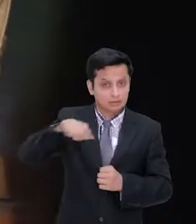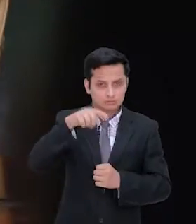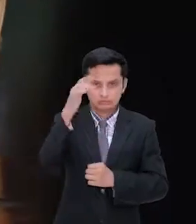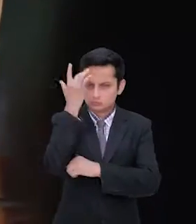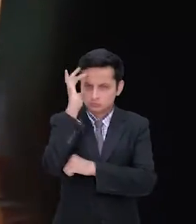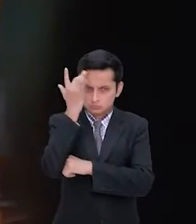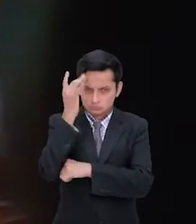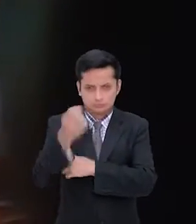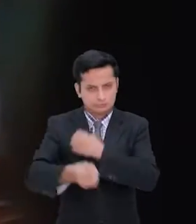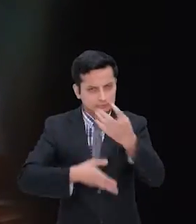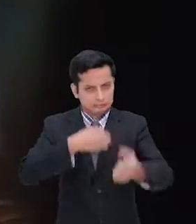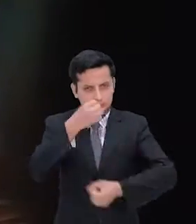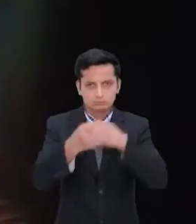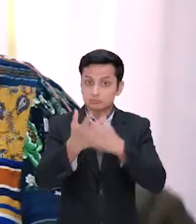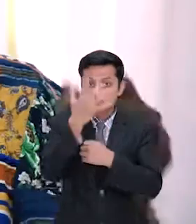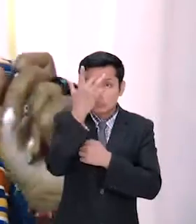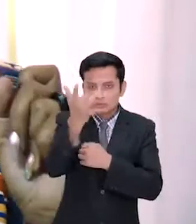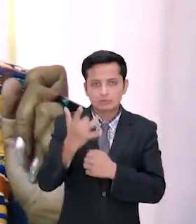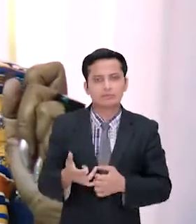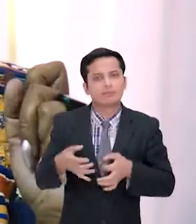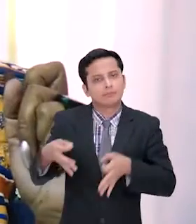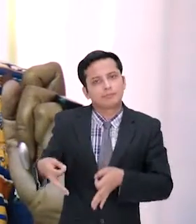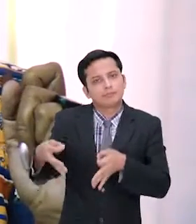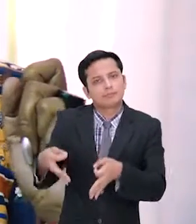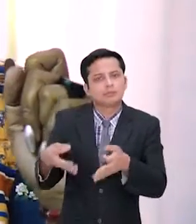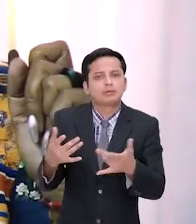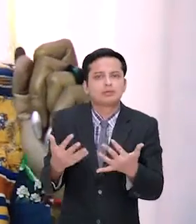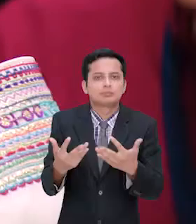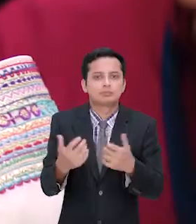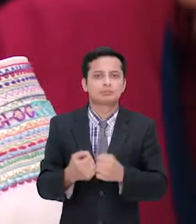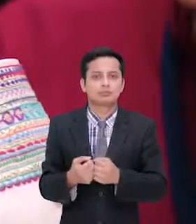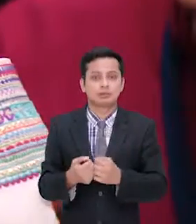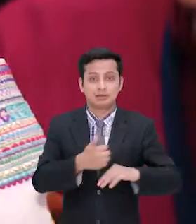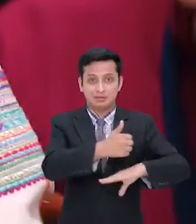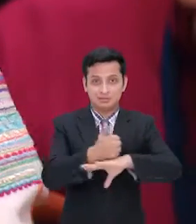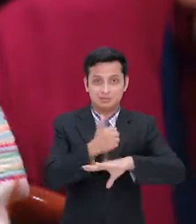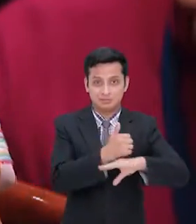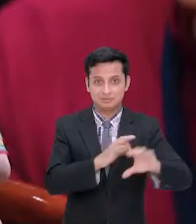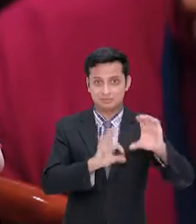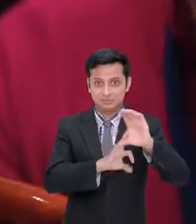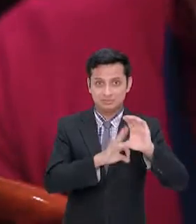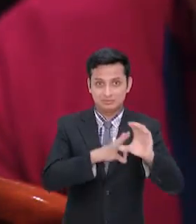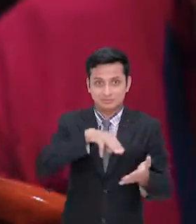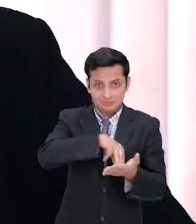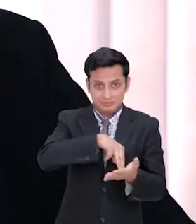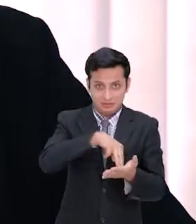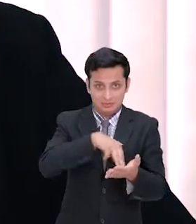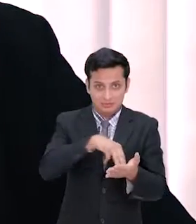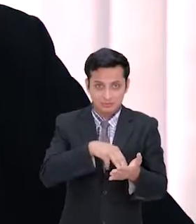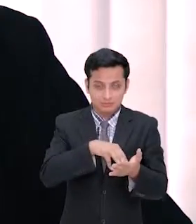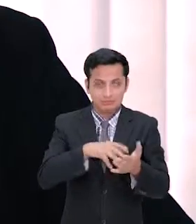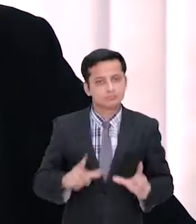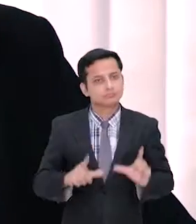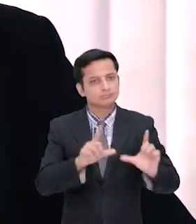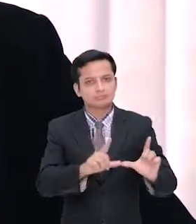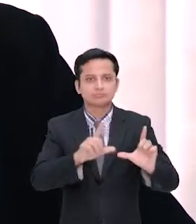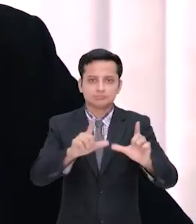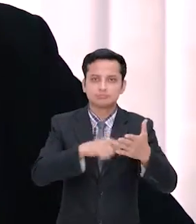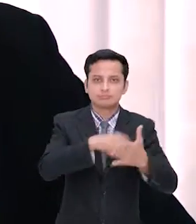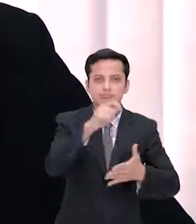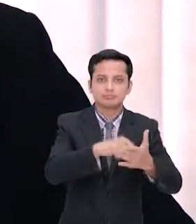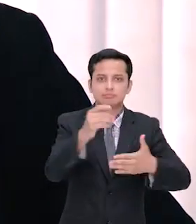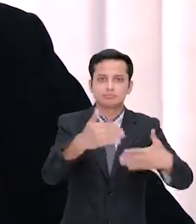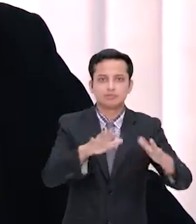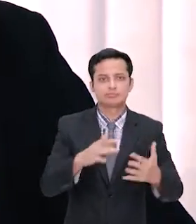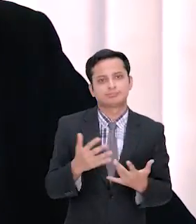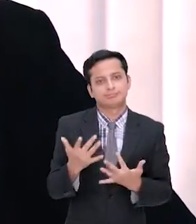sus inquietudes respecto a la postergación en la entrega de credenciales a las autoridades electas del Consejo de Participación